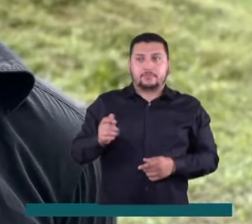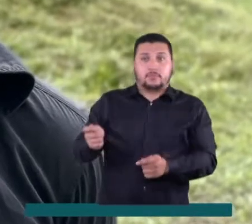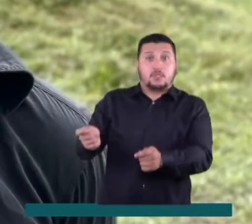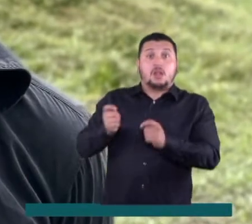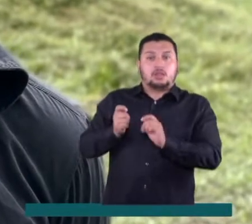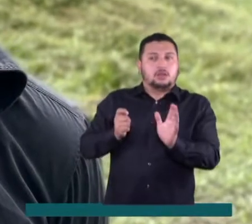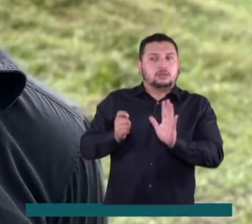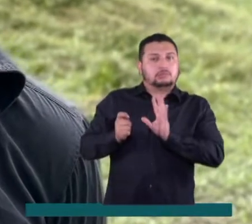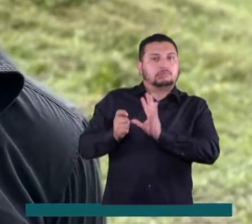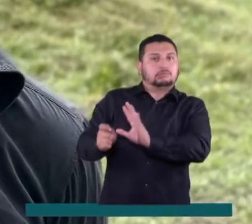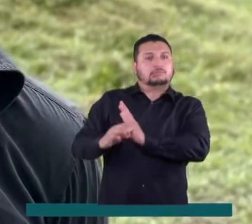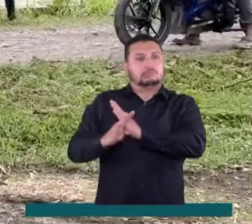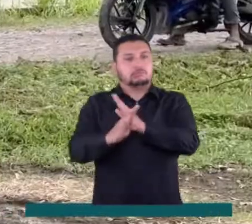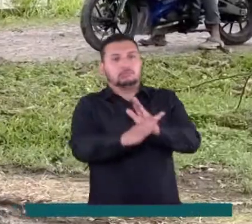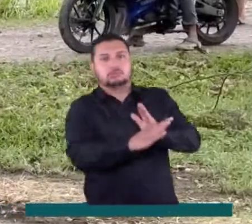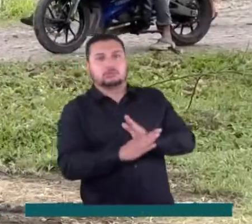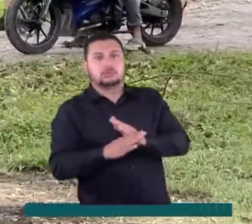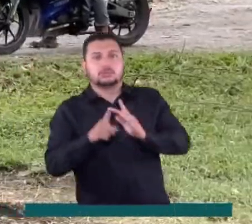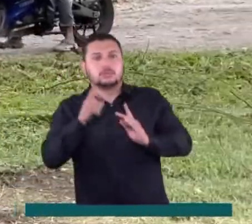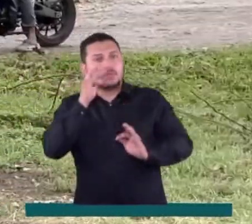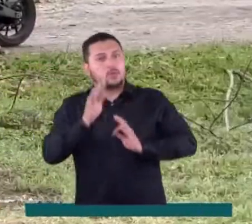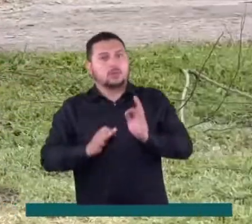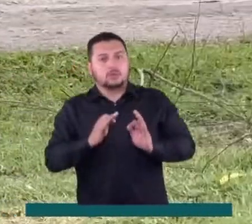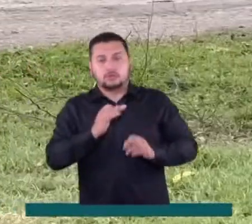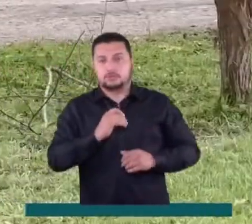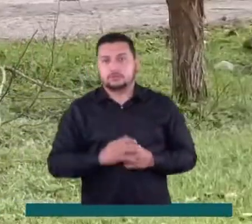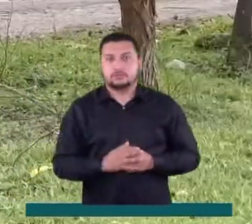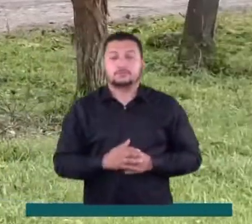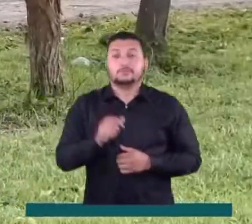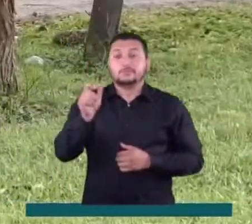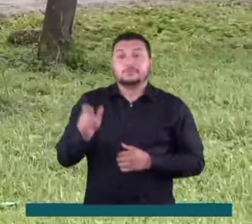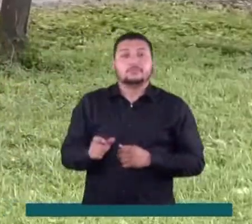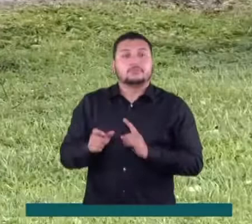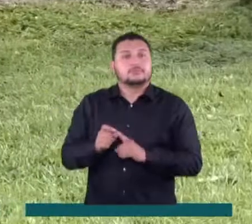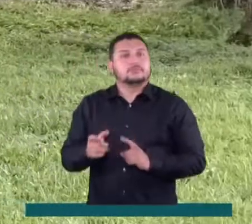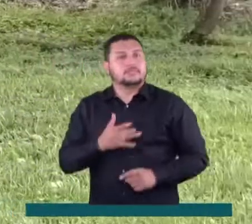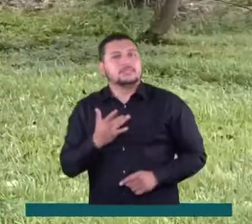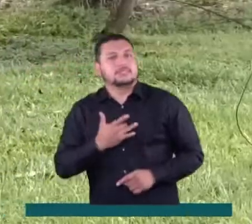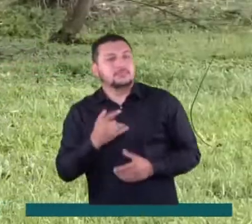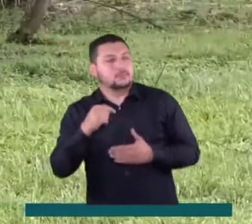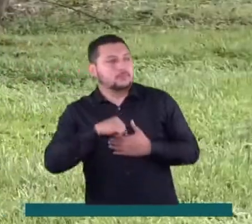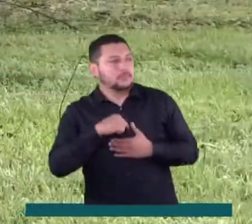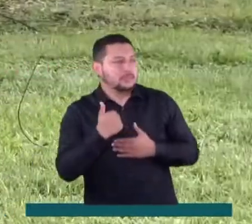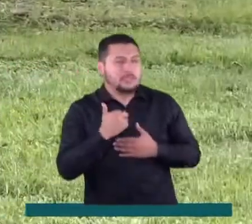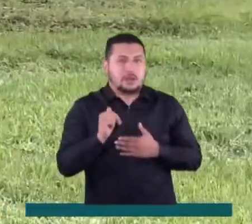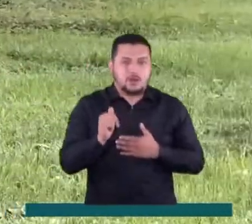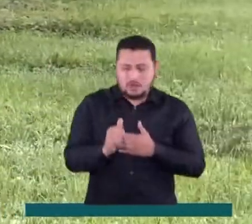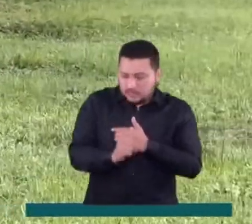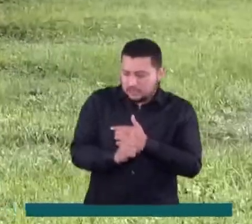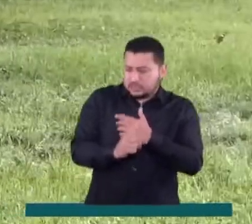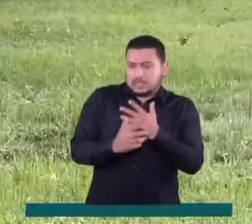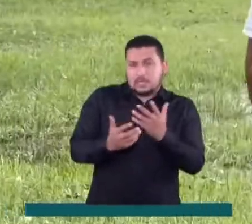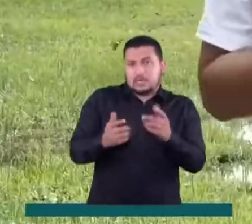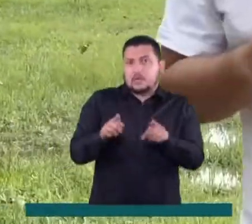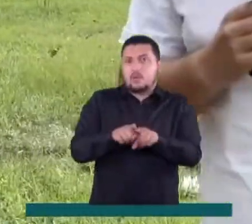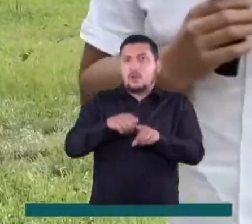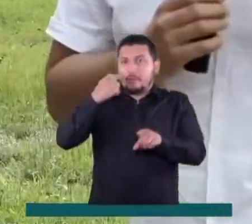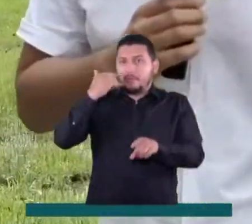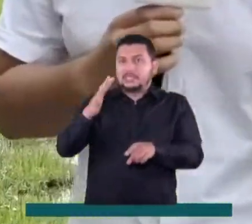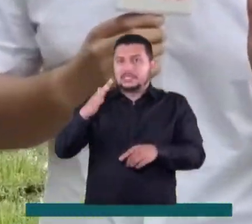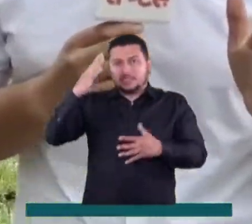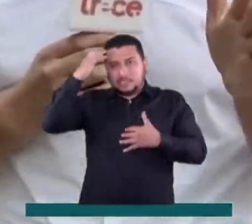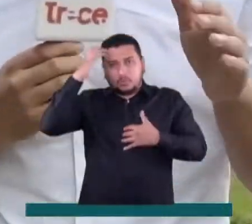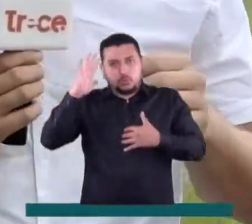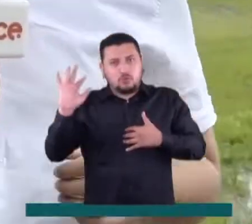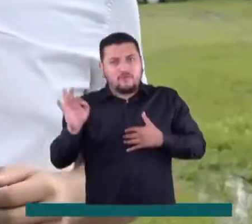contagio y nada, seguirnos cuidando. Cualquier persona que tenga algún síntoma que sospeche que es viruela símica debe reportarlo de primera mano a la